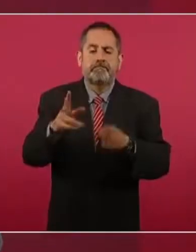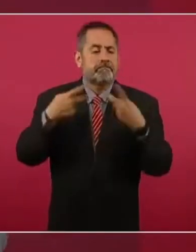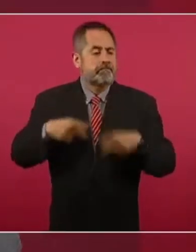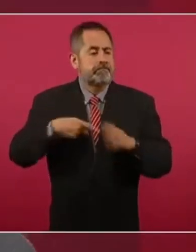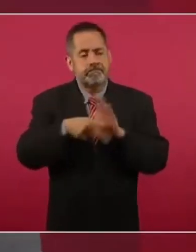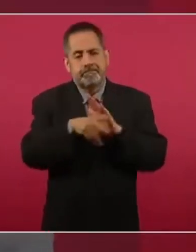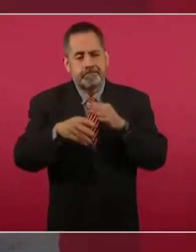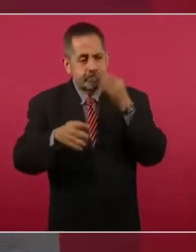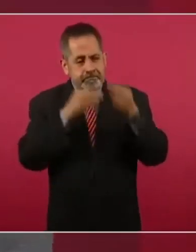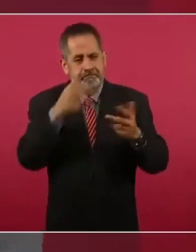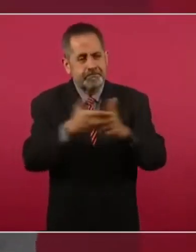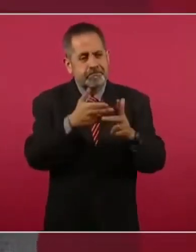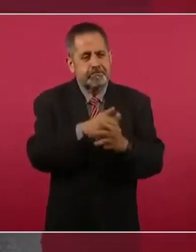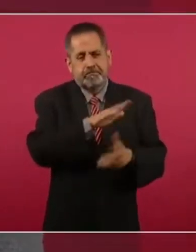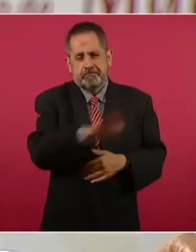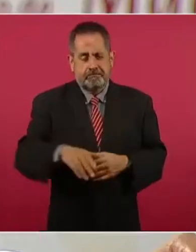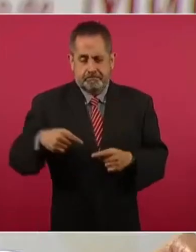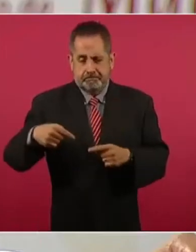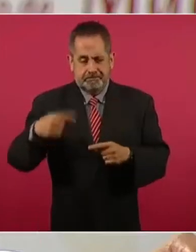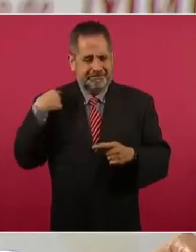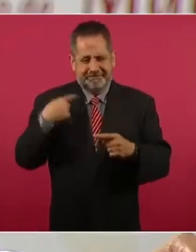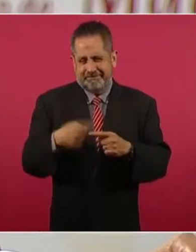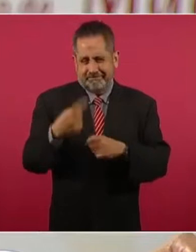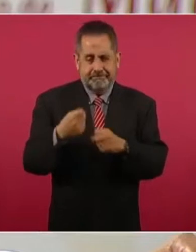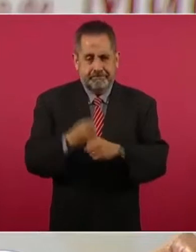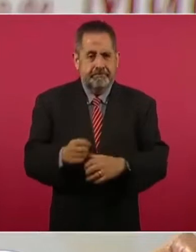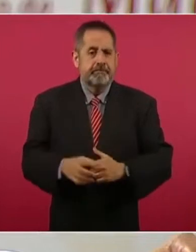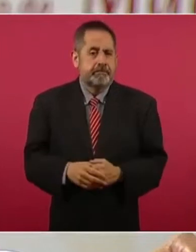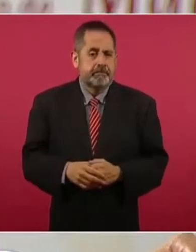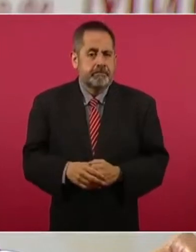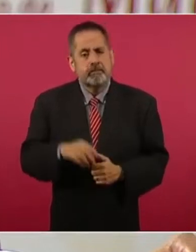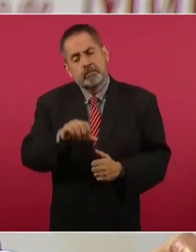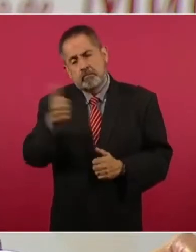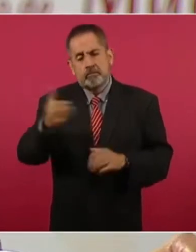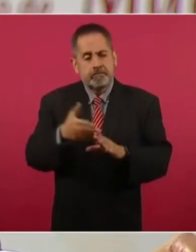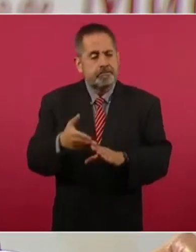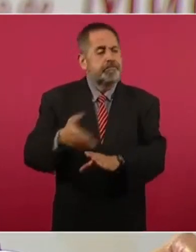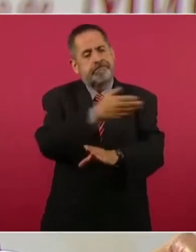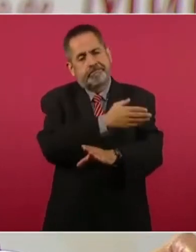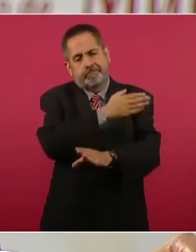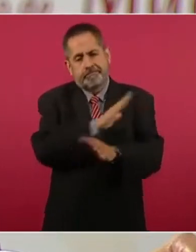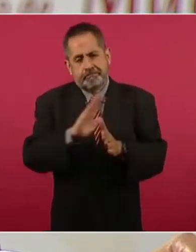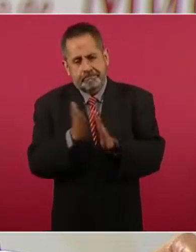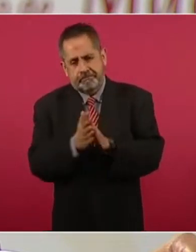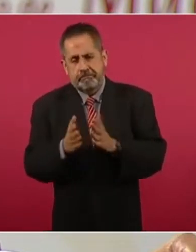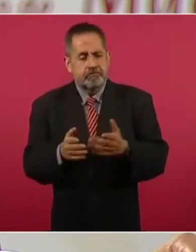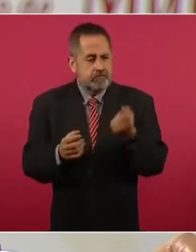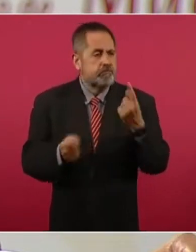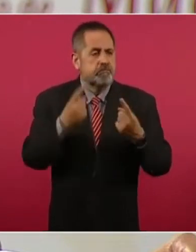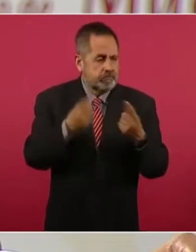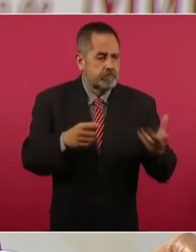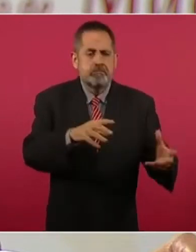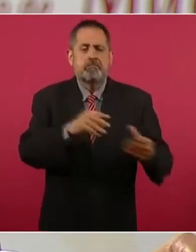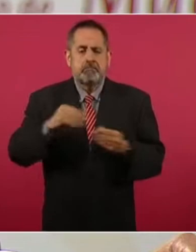comunicadores periodistas asesinados en lo que va del presente año. Otras carpetas, las menos, han sido